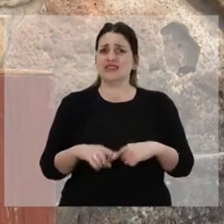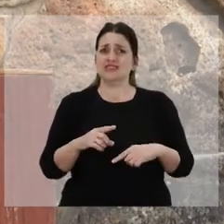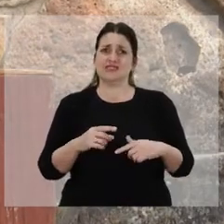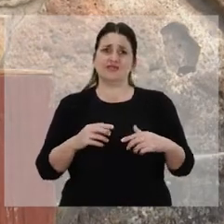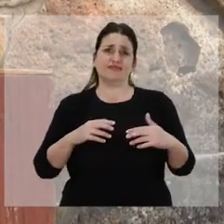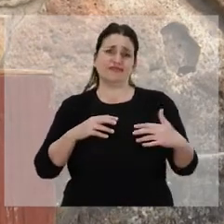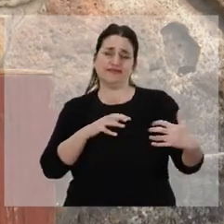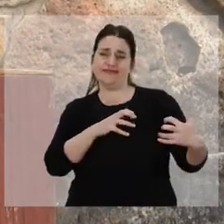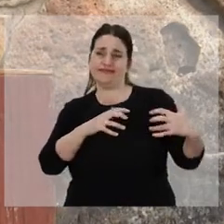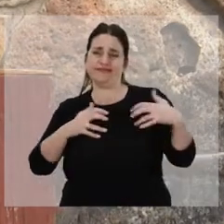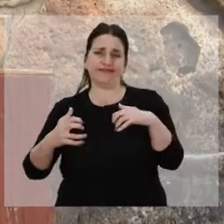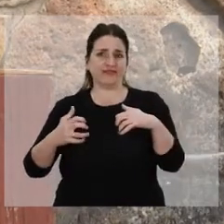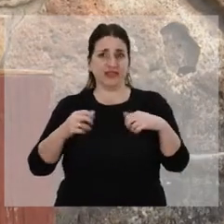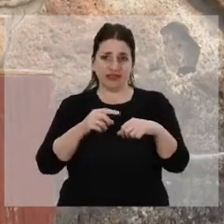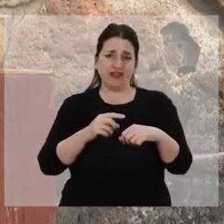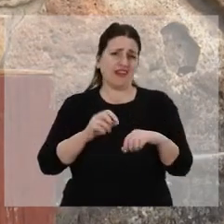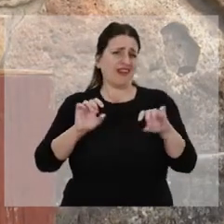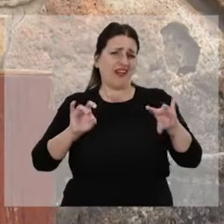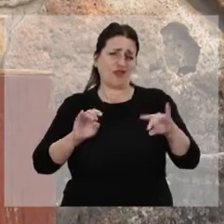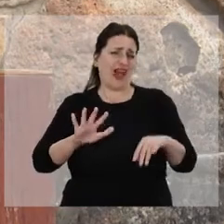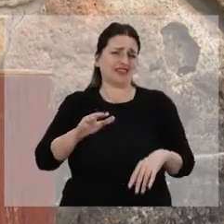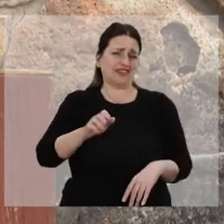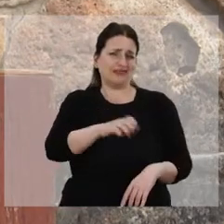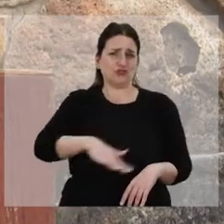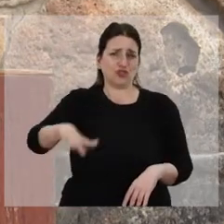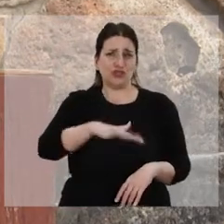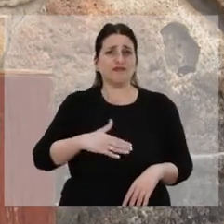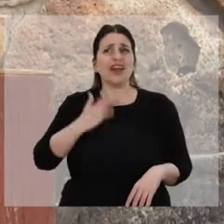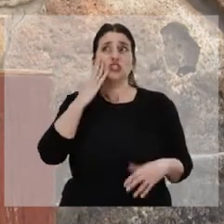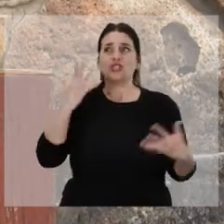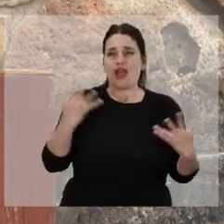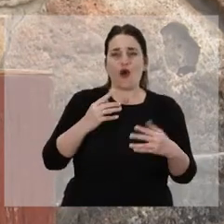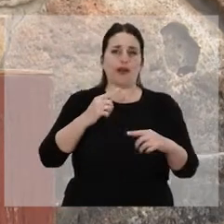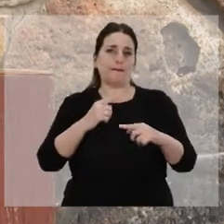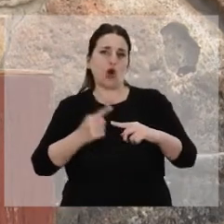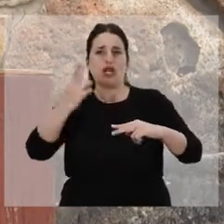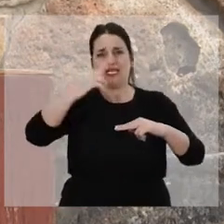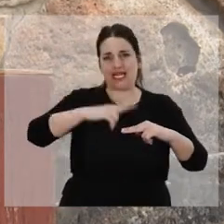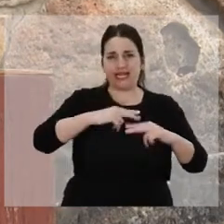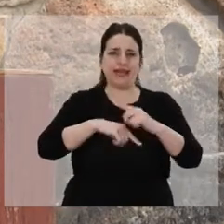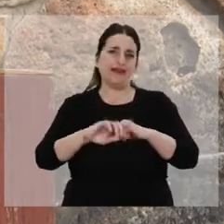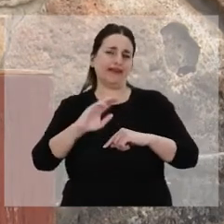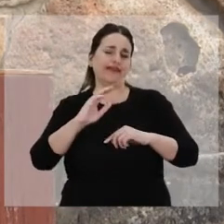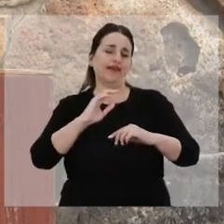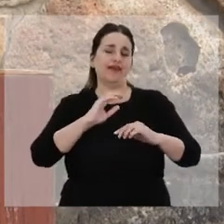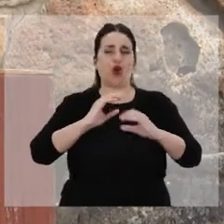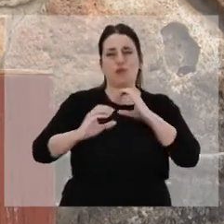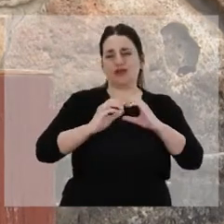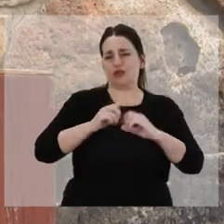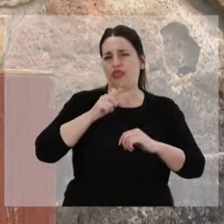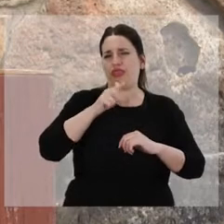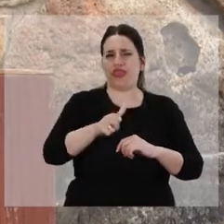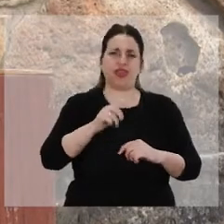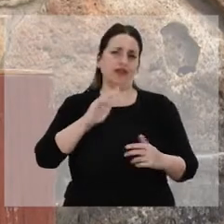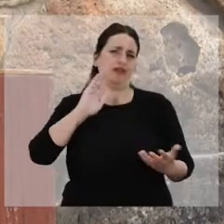esas tensiones son naturales en una sociedad. Yo sé que en esta época de redes, de comunicación, información